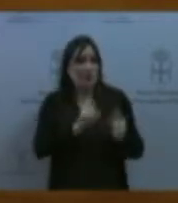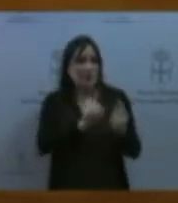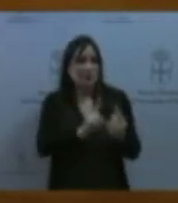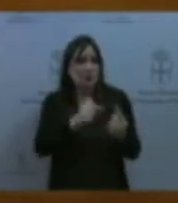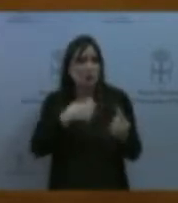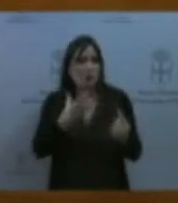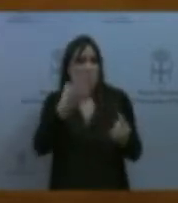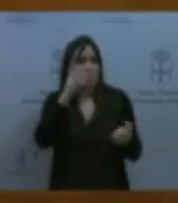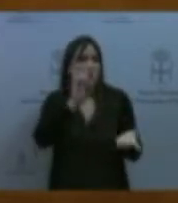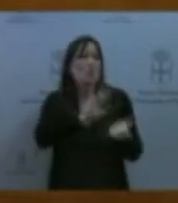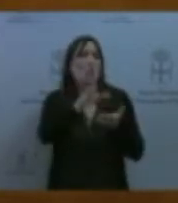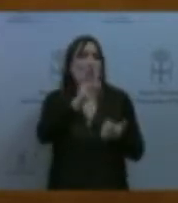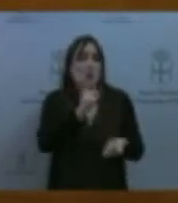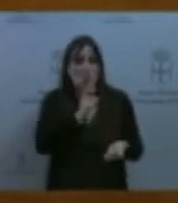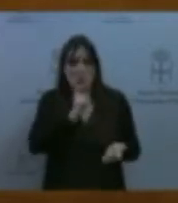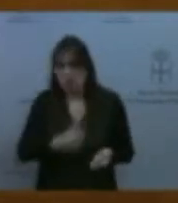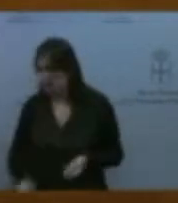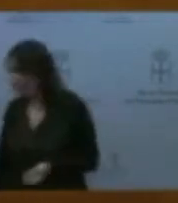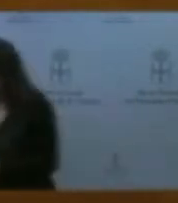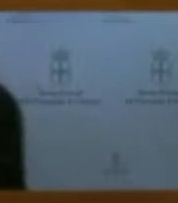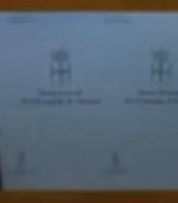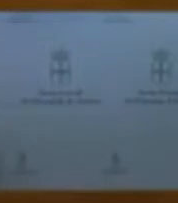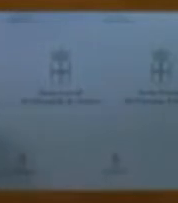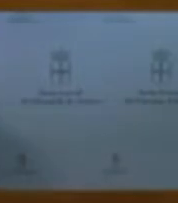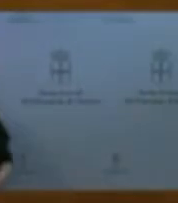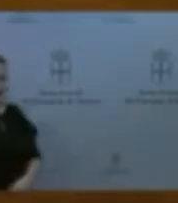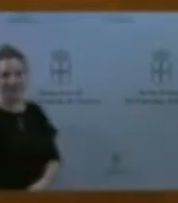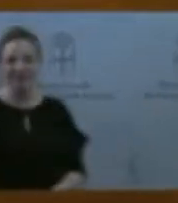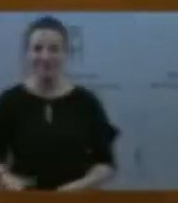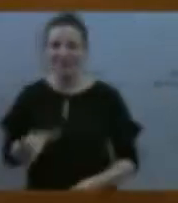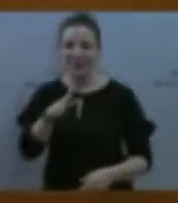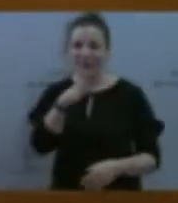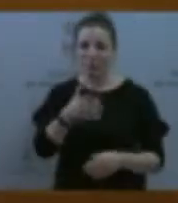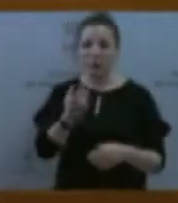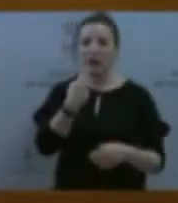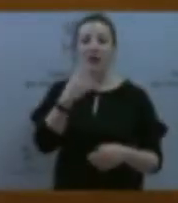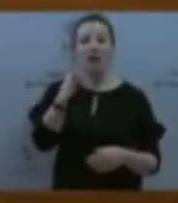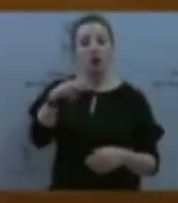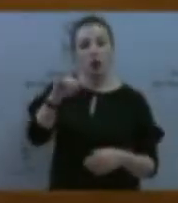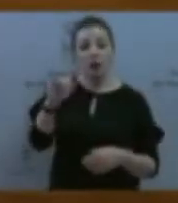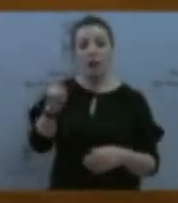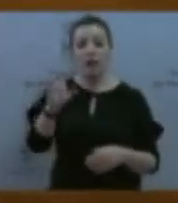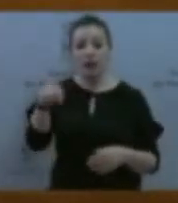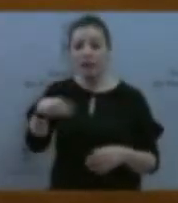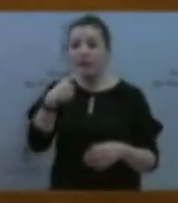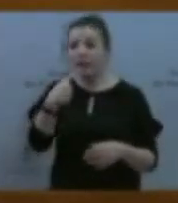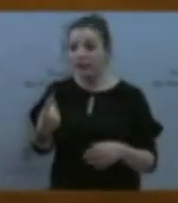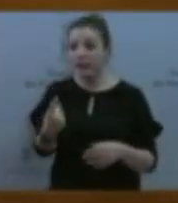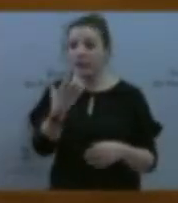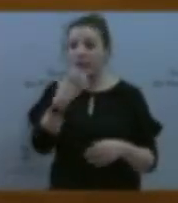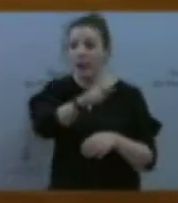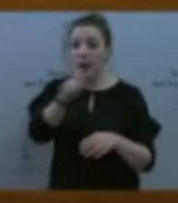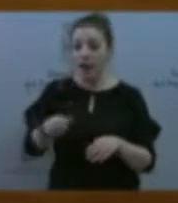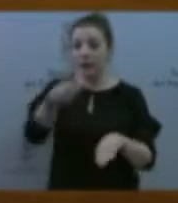que luego sería mentor de Jeremy Corbyn, decía Tony Benn que si no te puedes embarazar de la gente que manda sobre ti, no vives en una